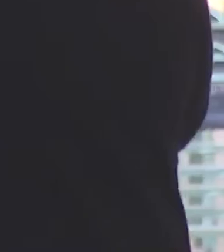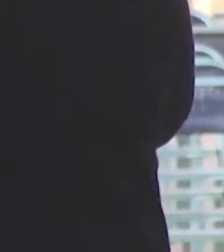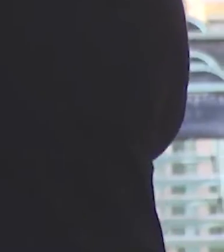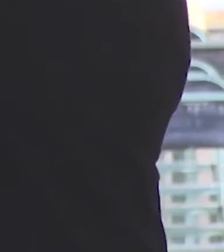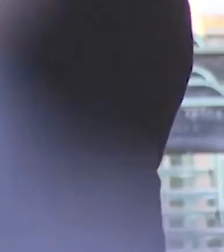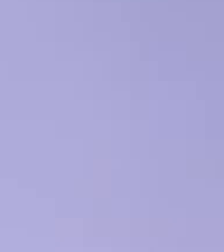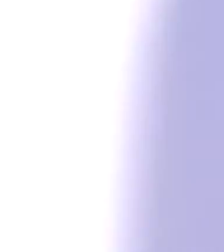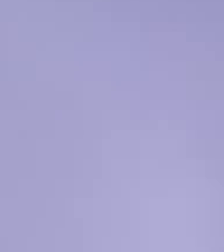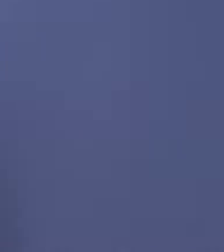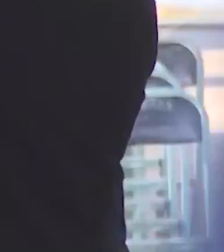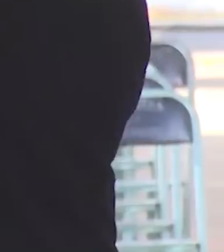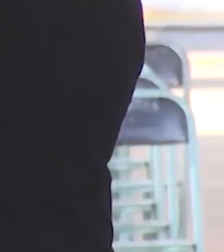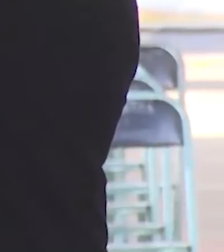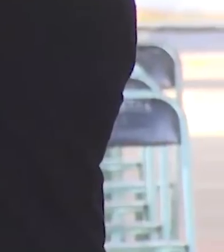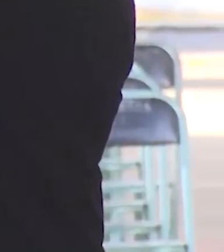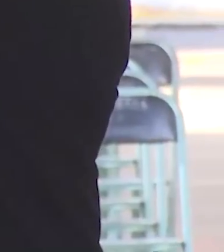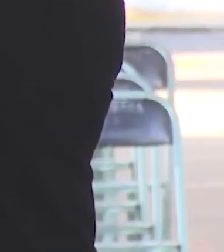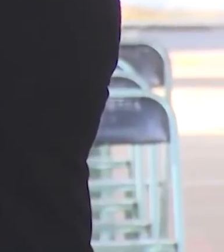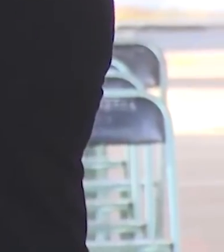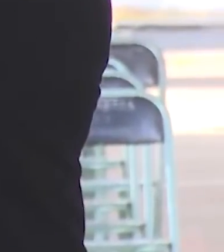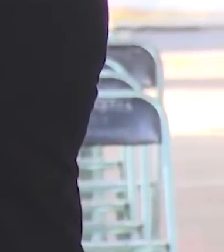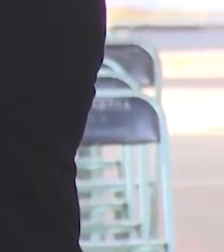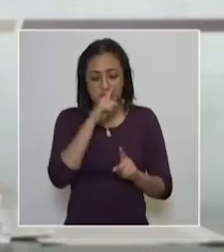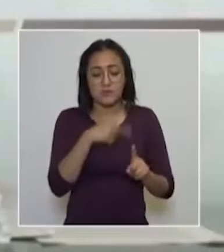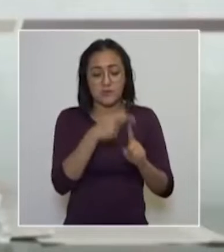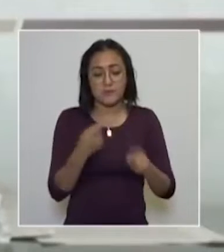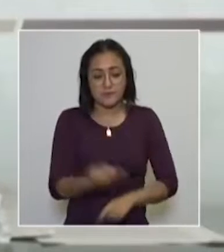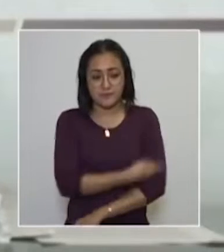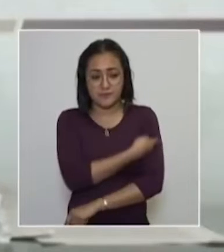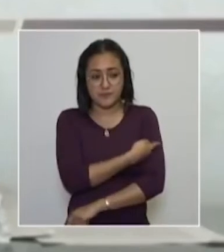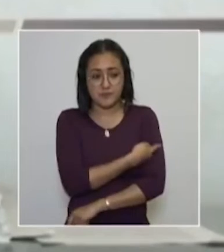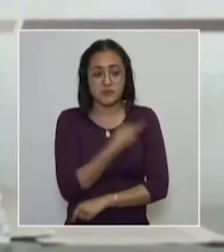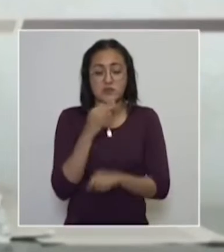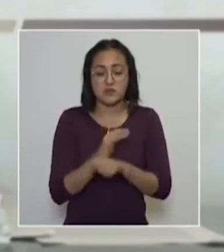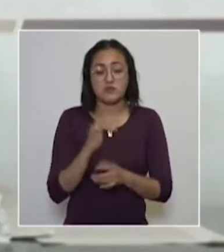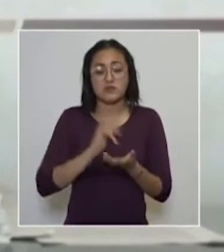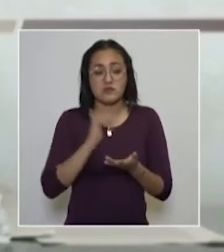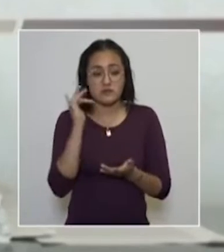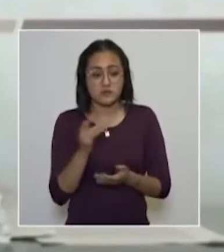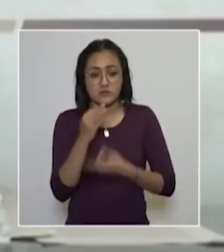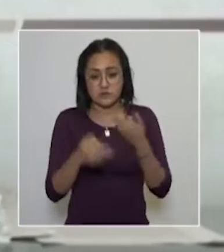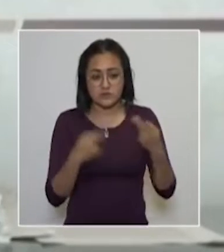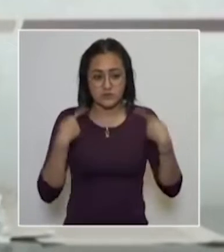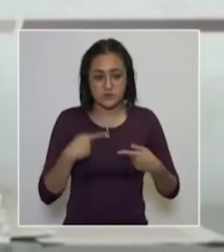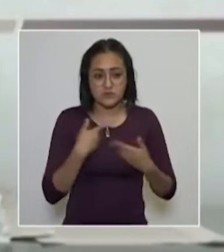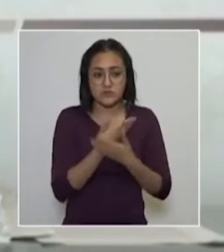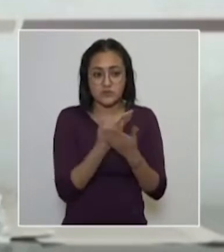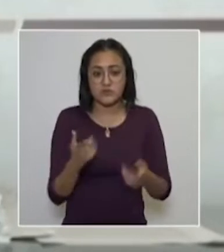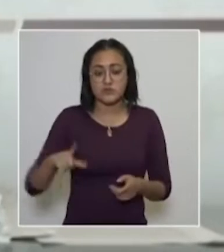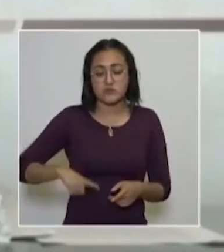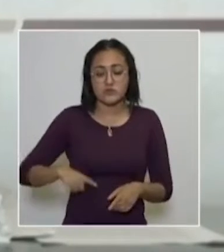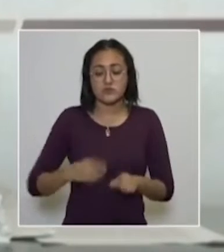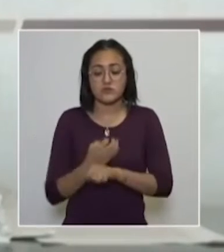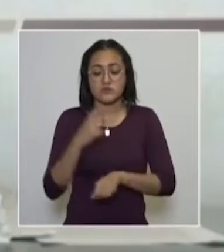reconocimiento del gobierno federal a través de la brigada correcaminos agradecemos el involucramiento y total apoyo del gobierno